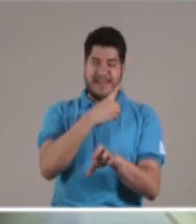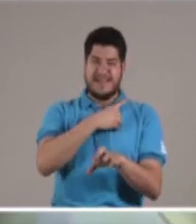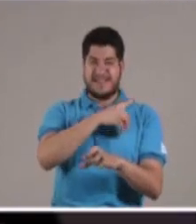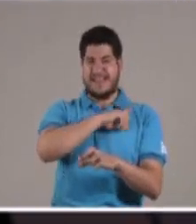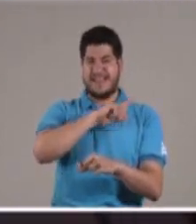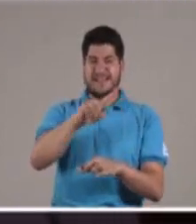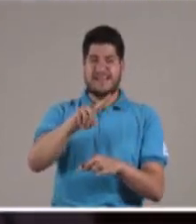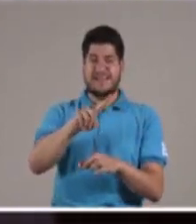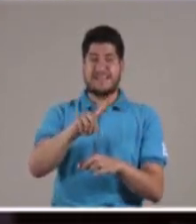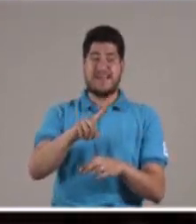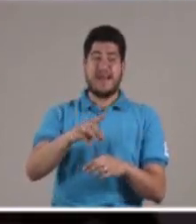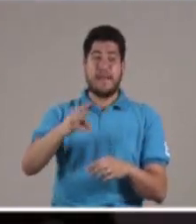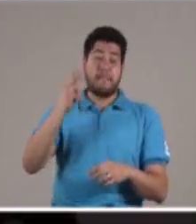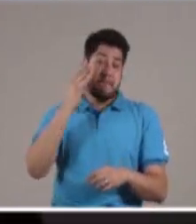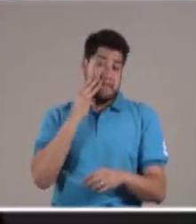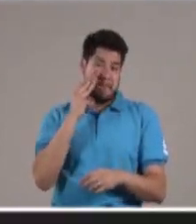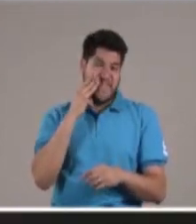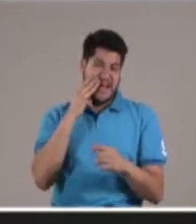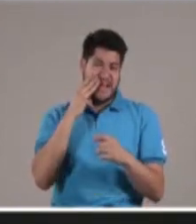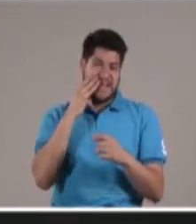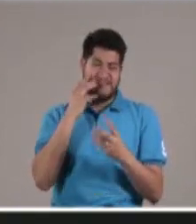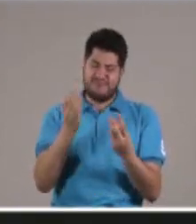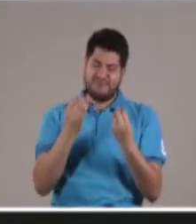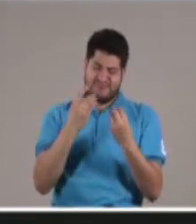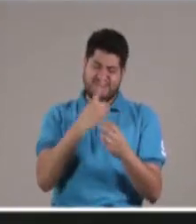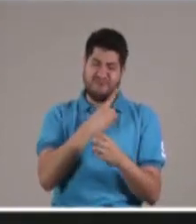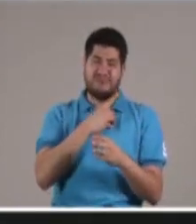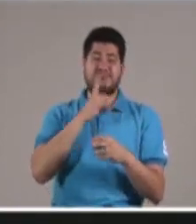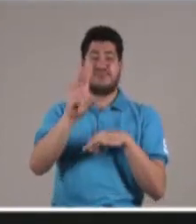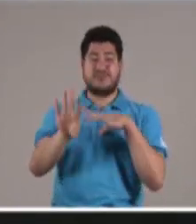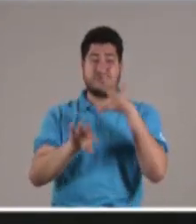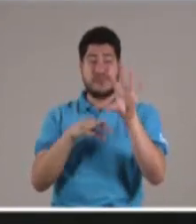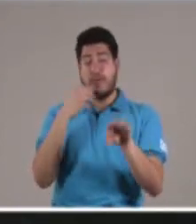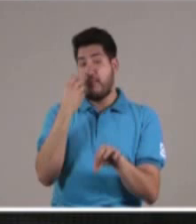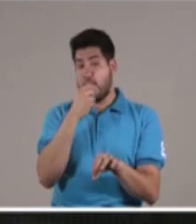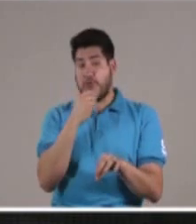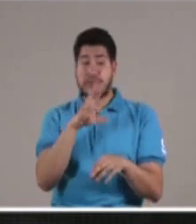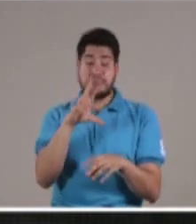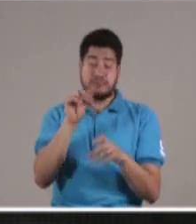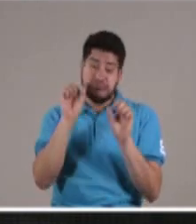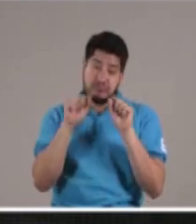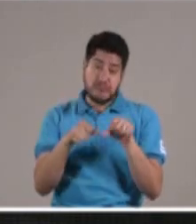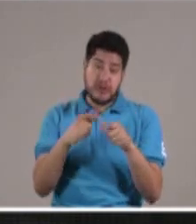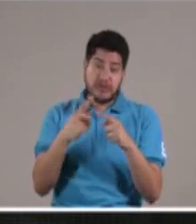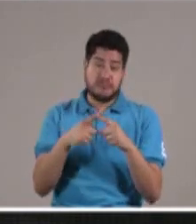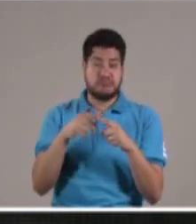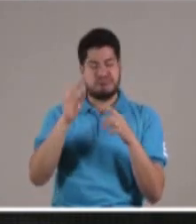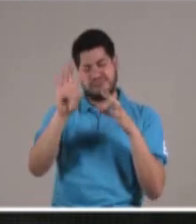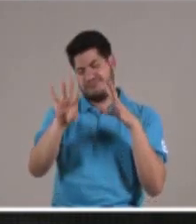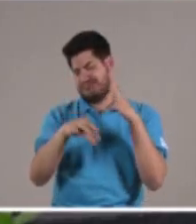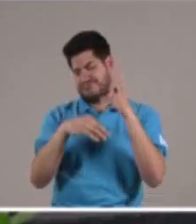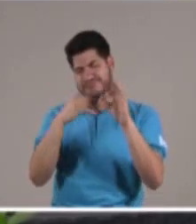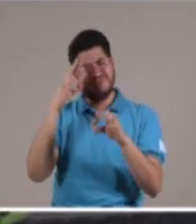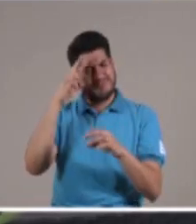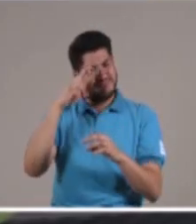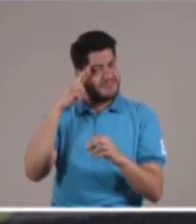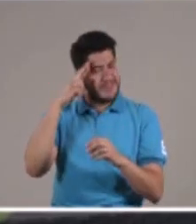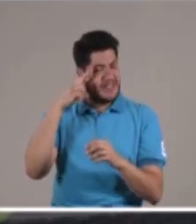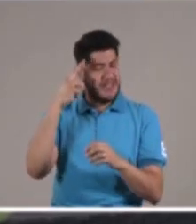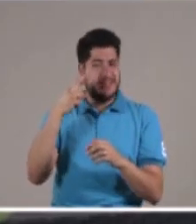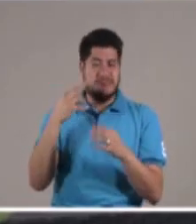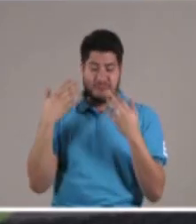con todo su corazón y y algunas mujeres que que no pueden por por x o ya razón una cuestión de tipo